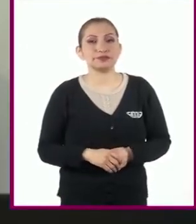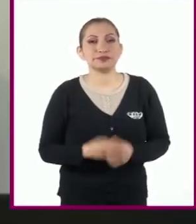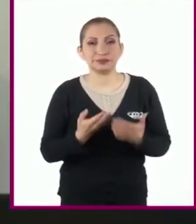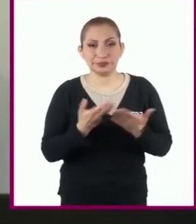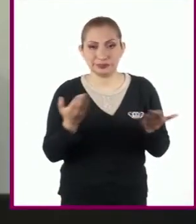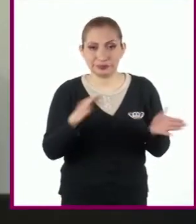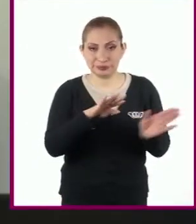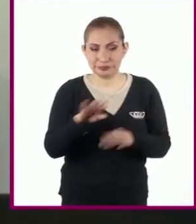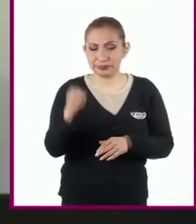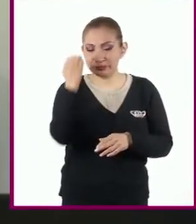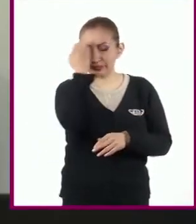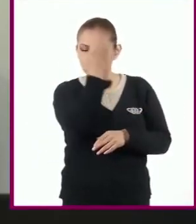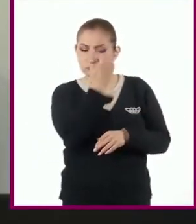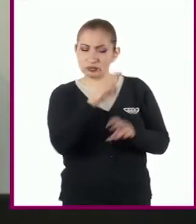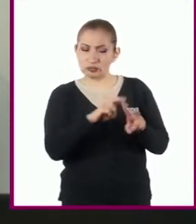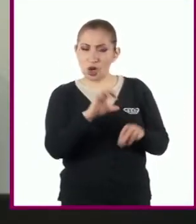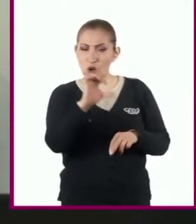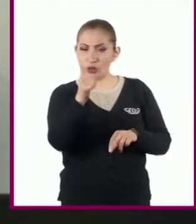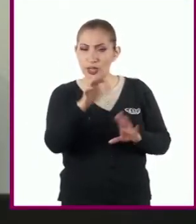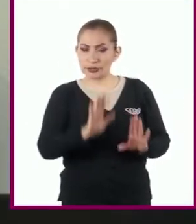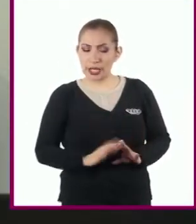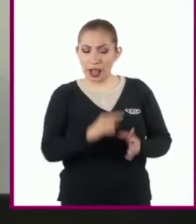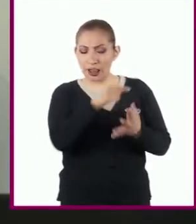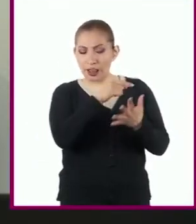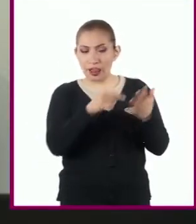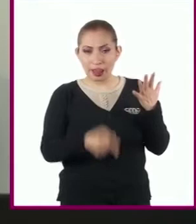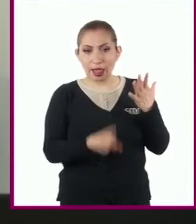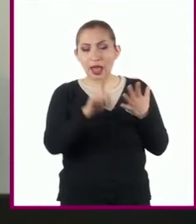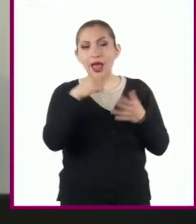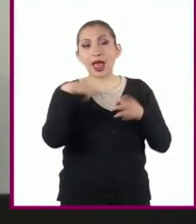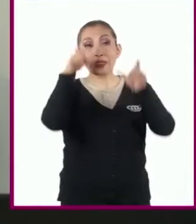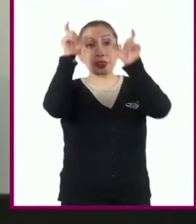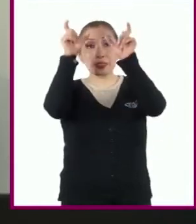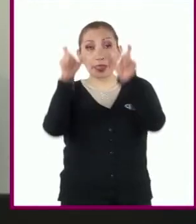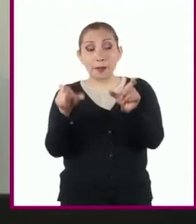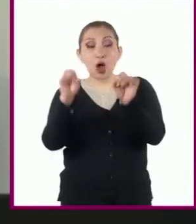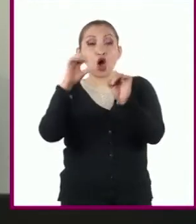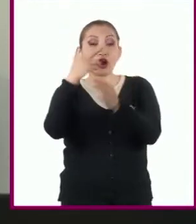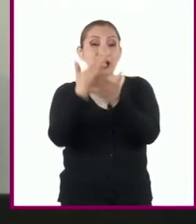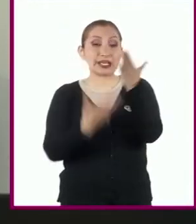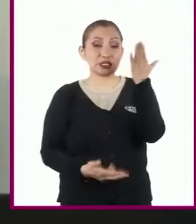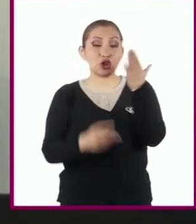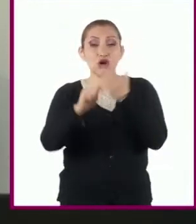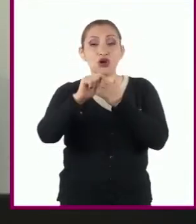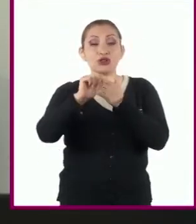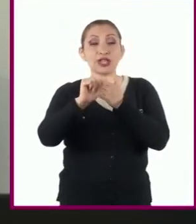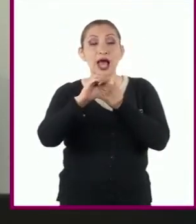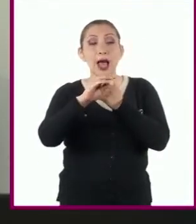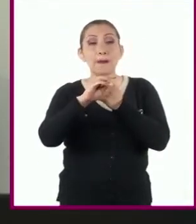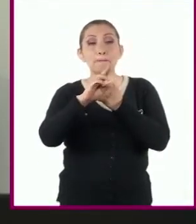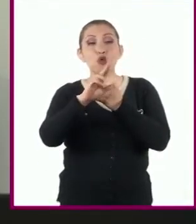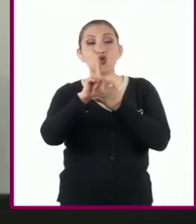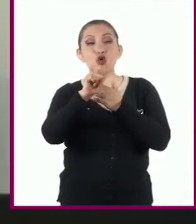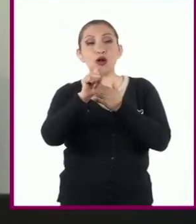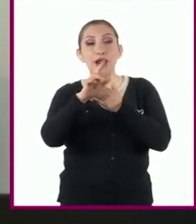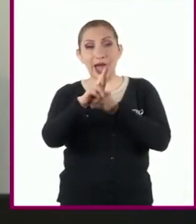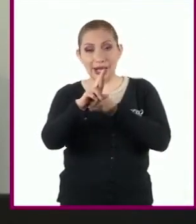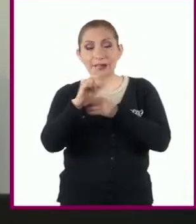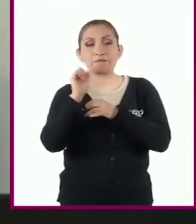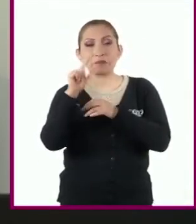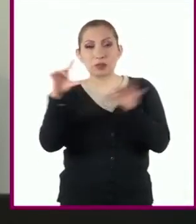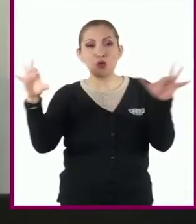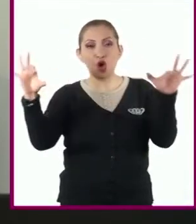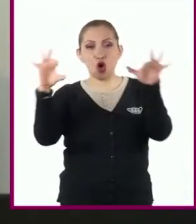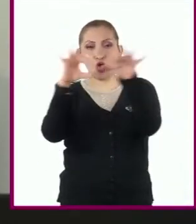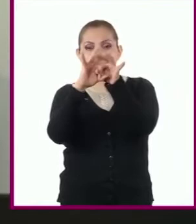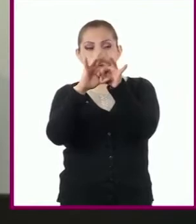Ahora analizaremos otras características de la tabla o registro tabular, siguiendo con la relación